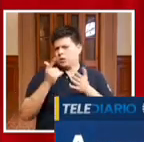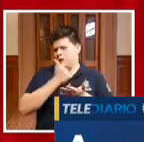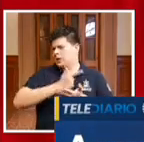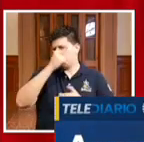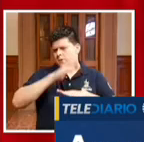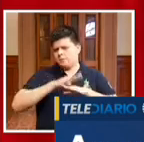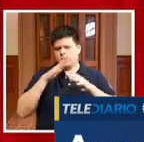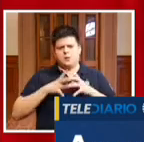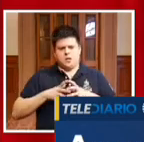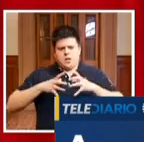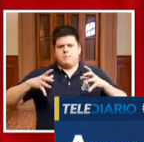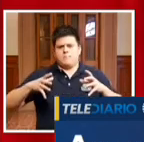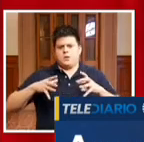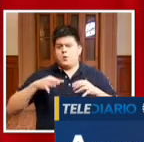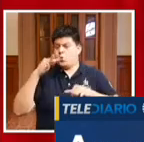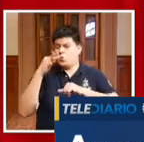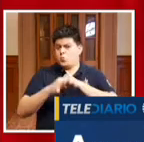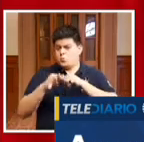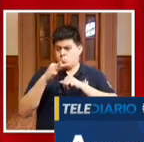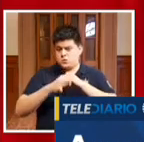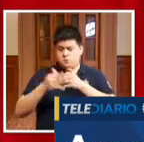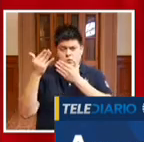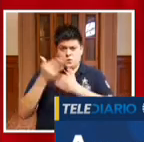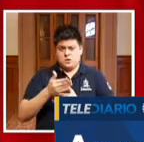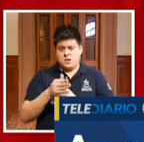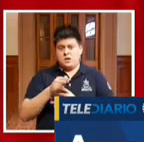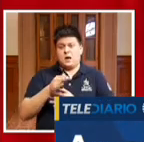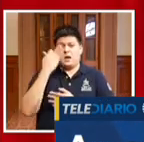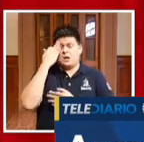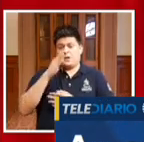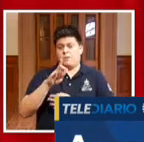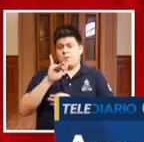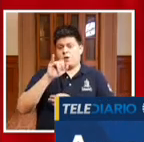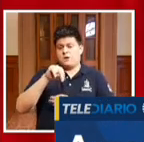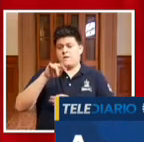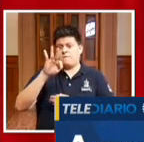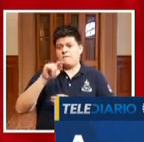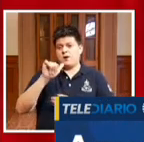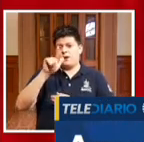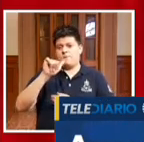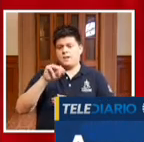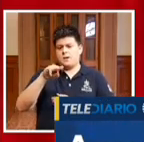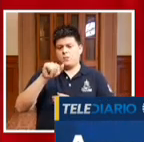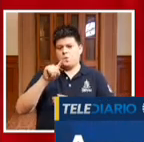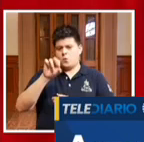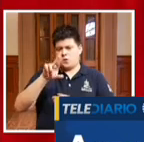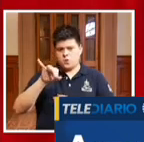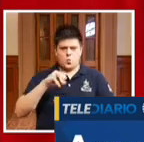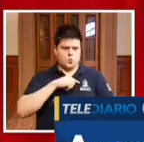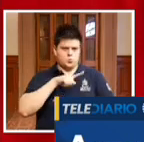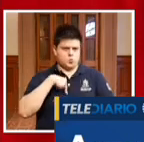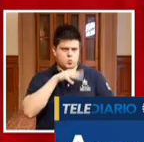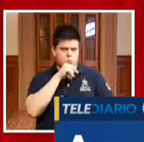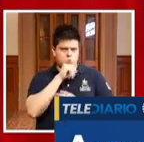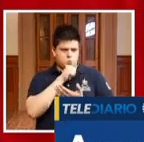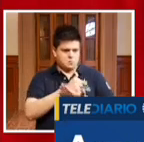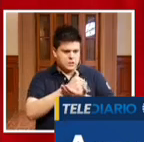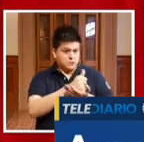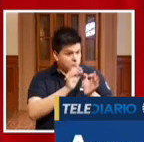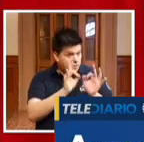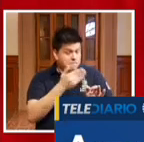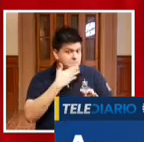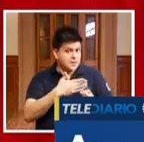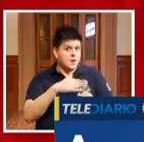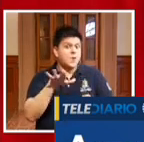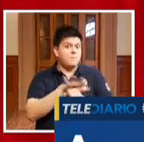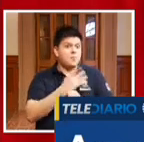nos llega en la última fase, que es la fase inflamatoria, difícilmente vamos a poder revertirlo porque se desencadenó un proceso